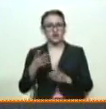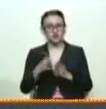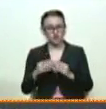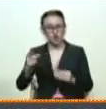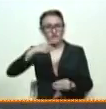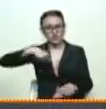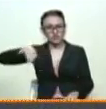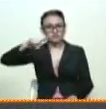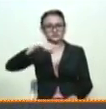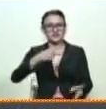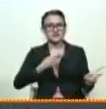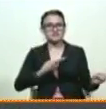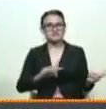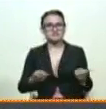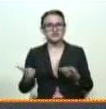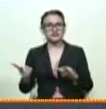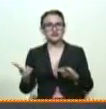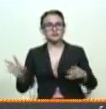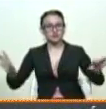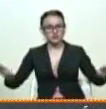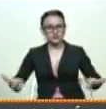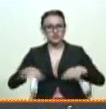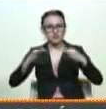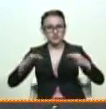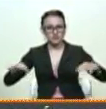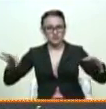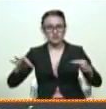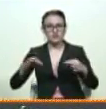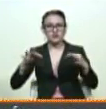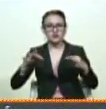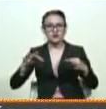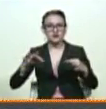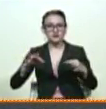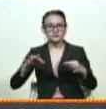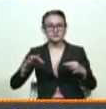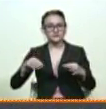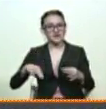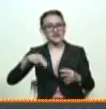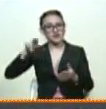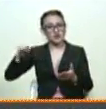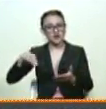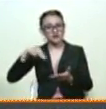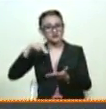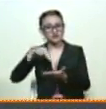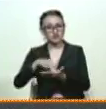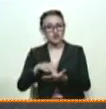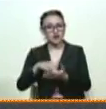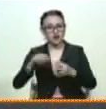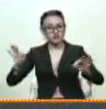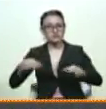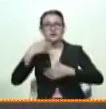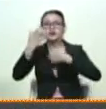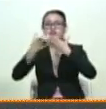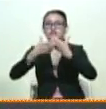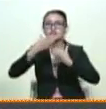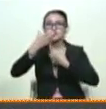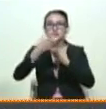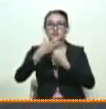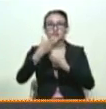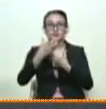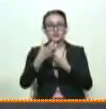invitamos a entonar esta gloriosa estrofa del himno de nuestro ejército